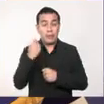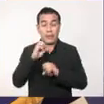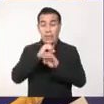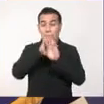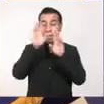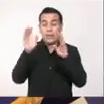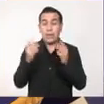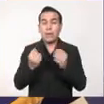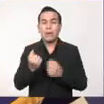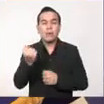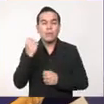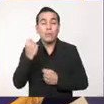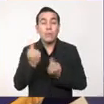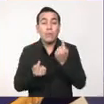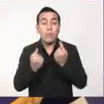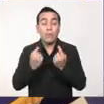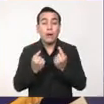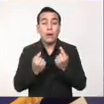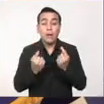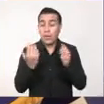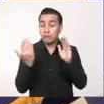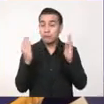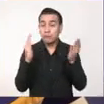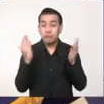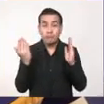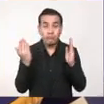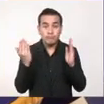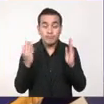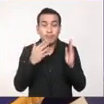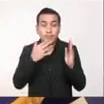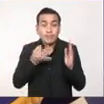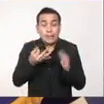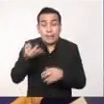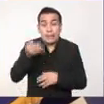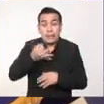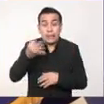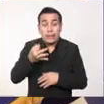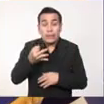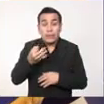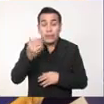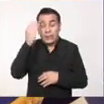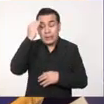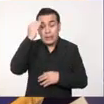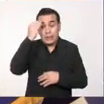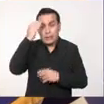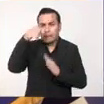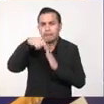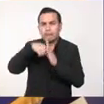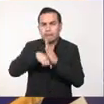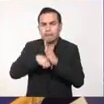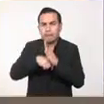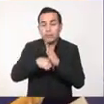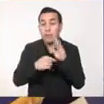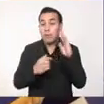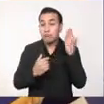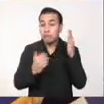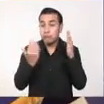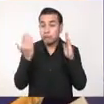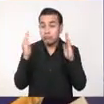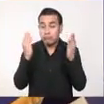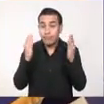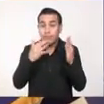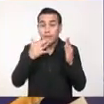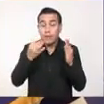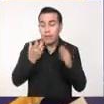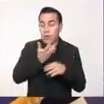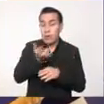más importantes, aunque puede ser multilateral, si no tenemos uno de los lados y uno de los más importantes, por no decir el más. Digamos que